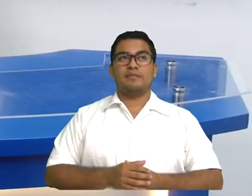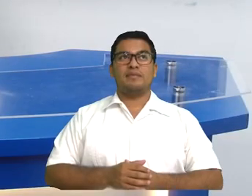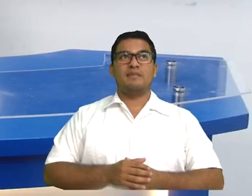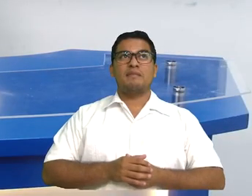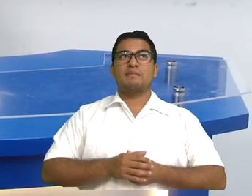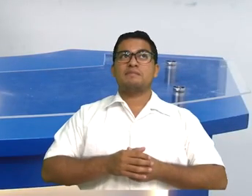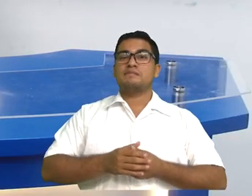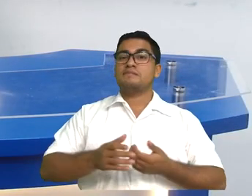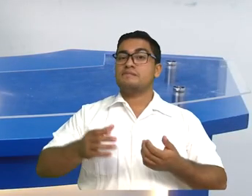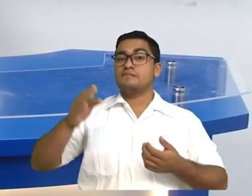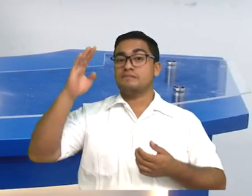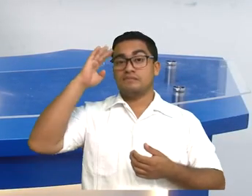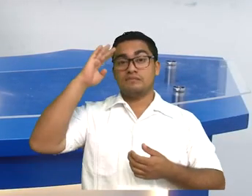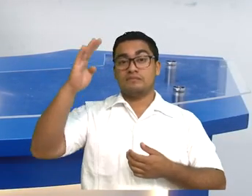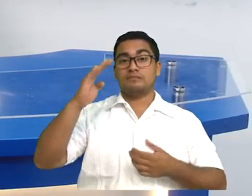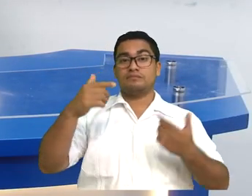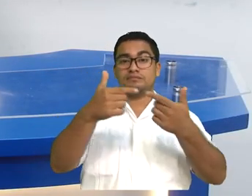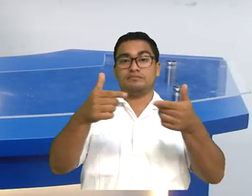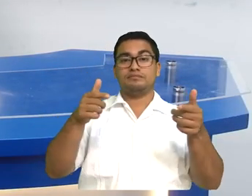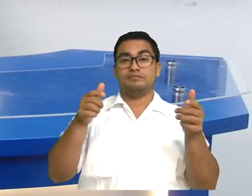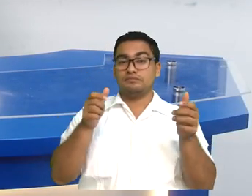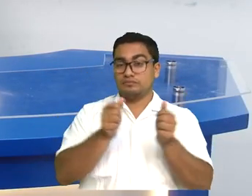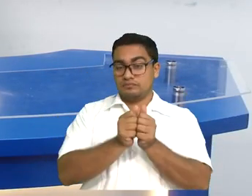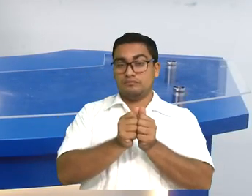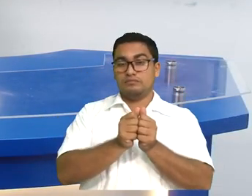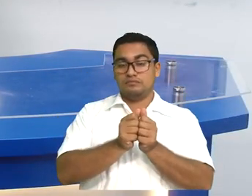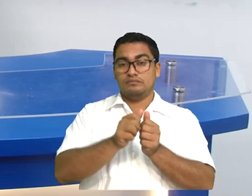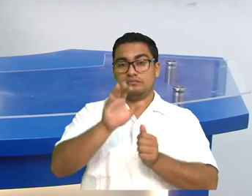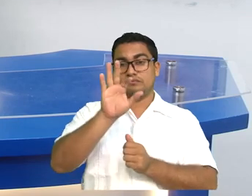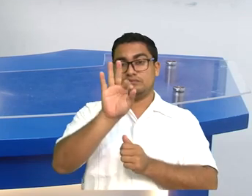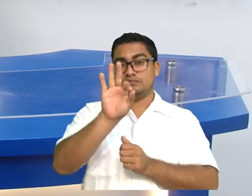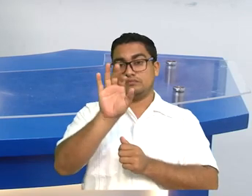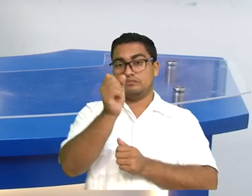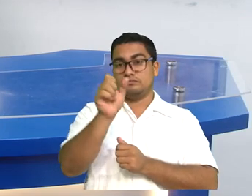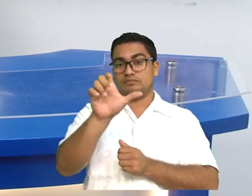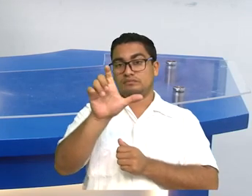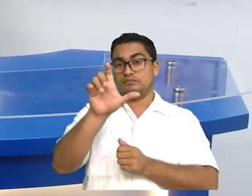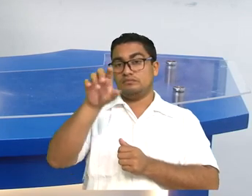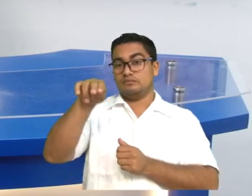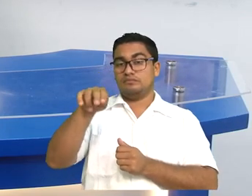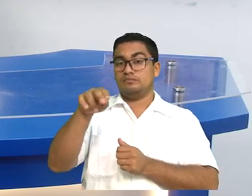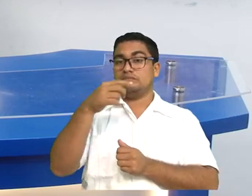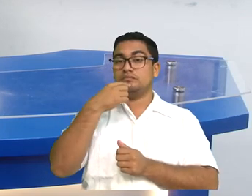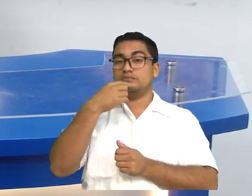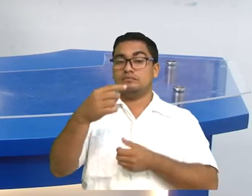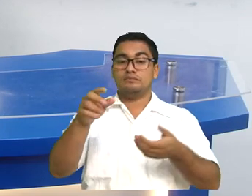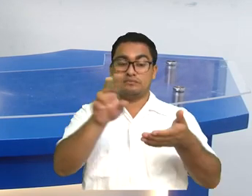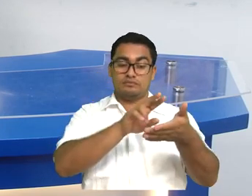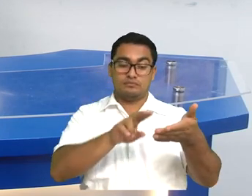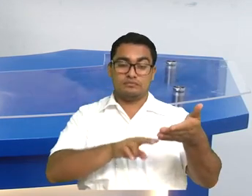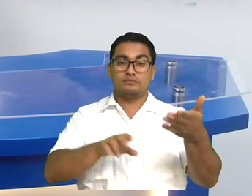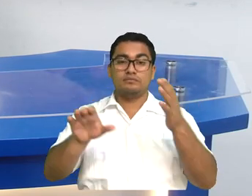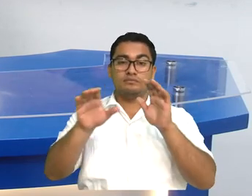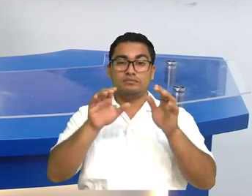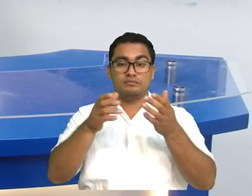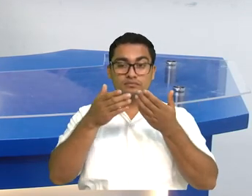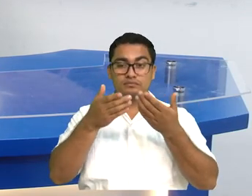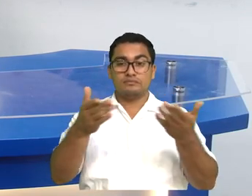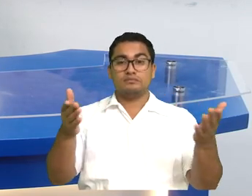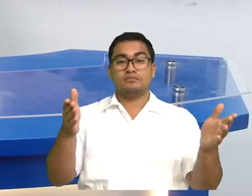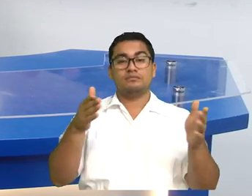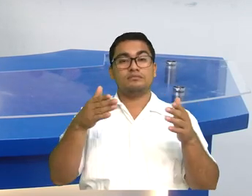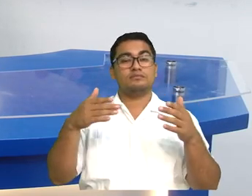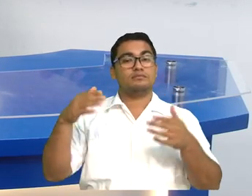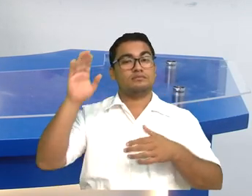Por su parte, el jefe de la bancada de la Alianza del Frente Sandinista de Liberación Nacional dio lectura a un comunicado emitido por la